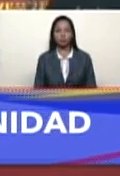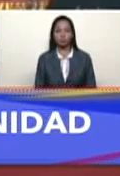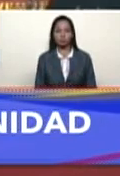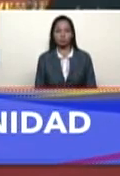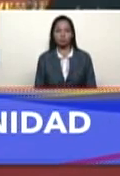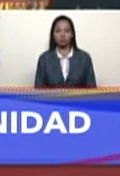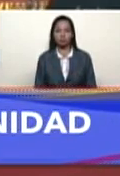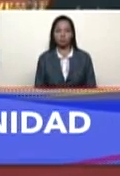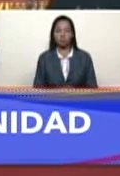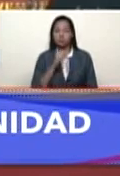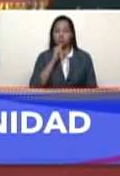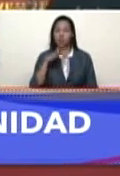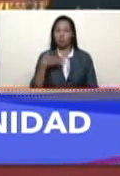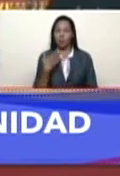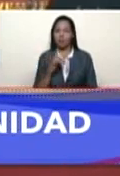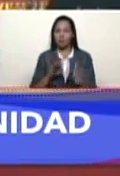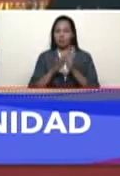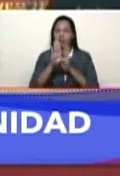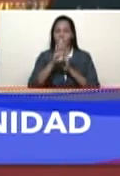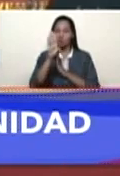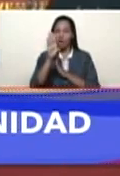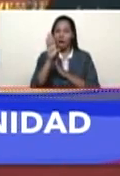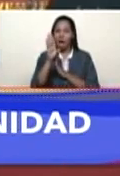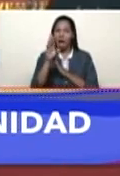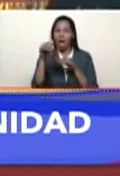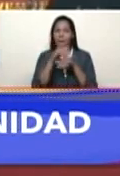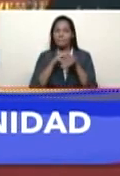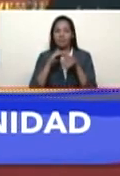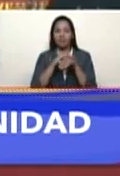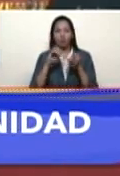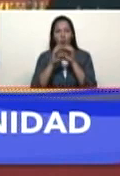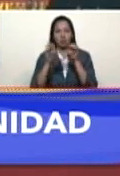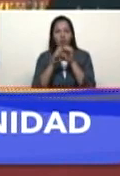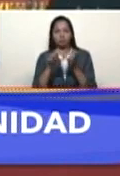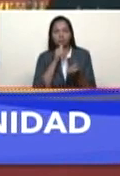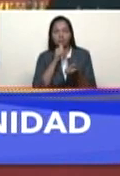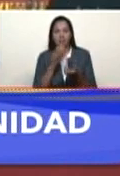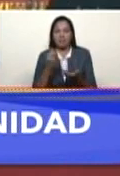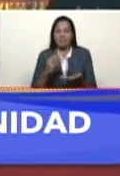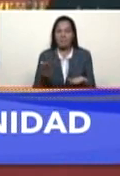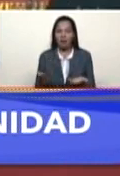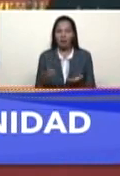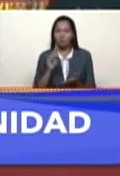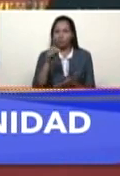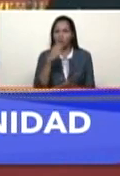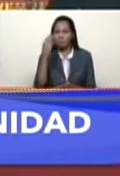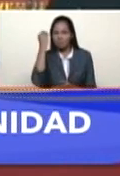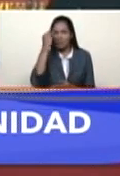Y quien lo puede desarrollar es el ministro de Educación. ¿Quién más? ¿Ustedes crean que él quiera?